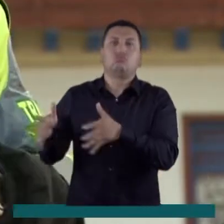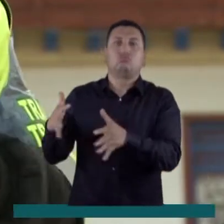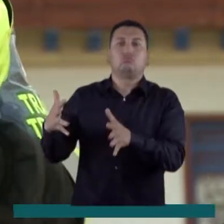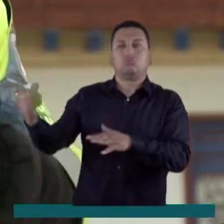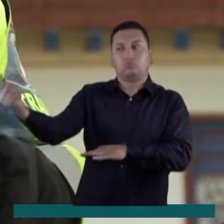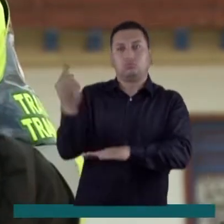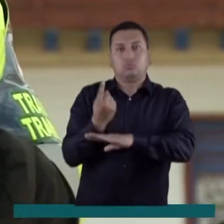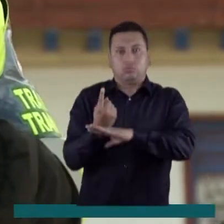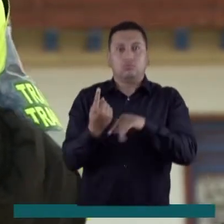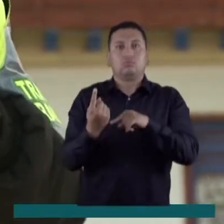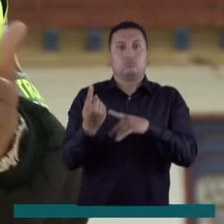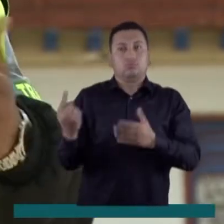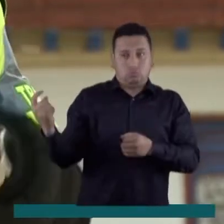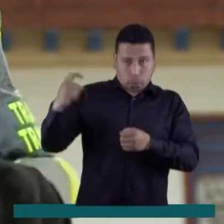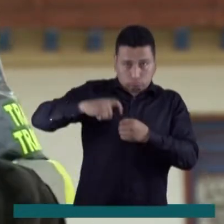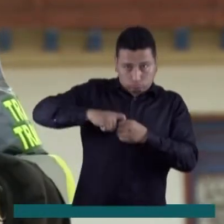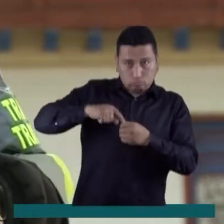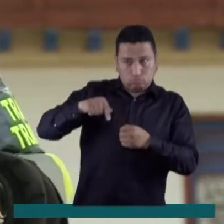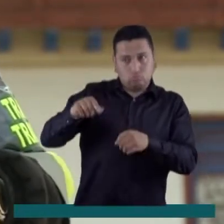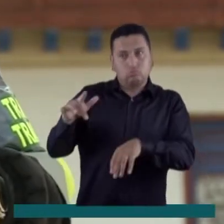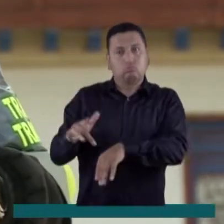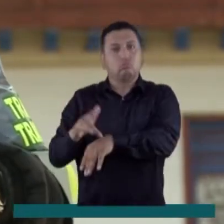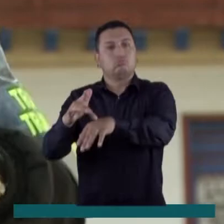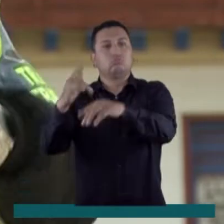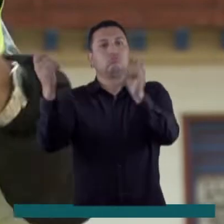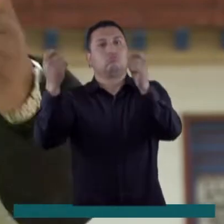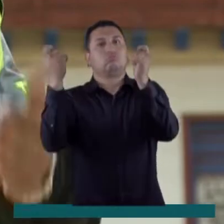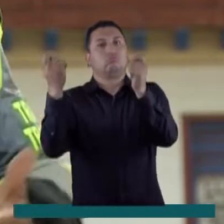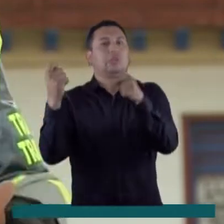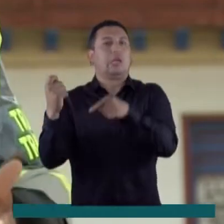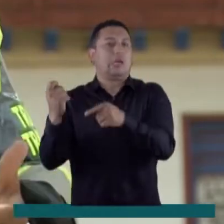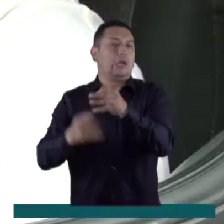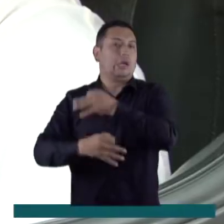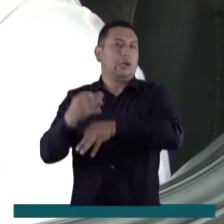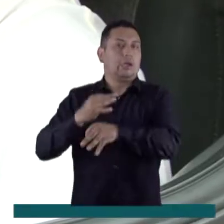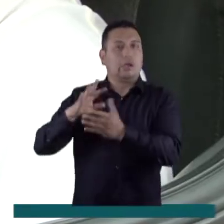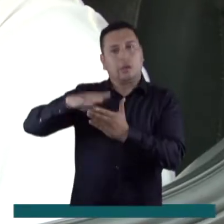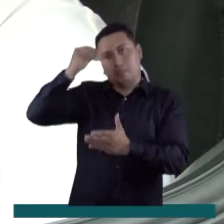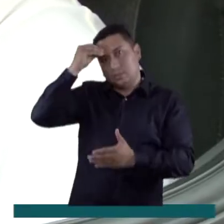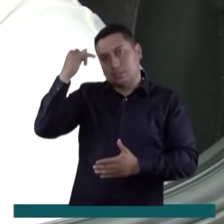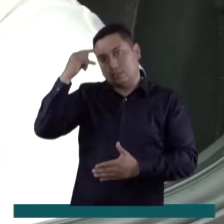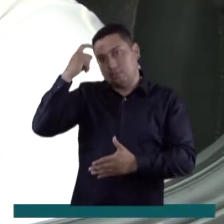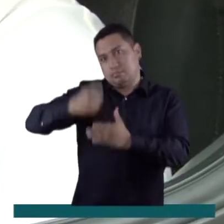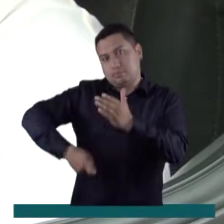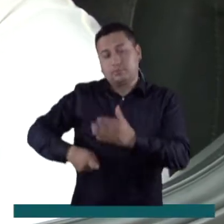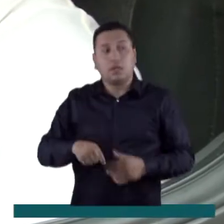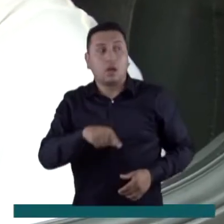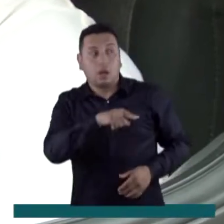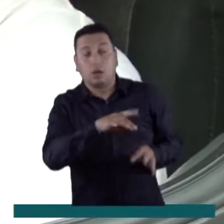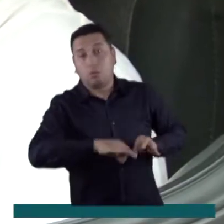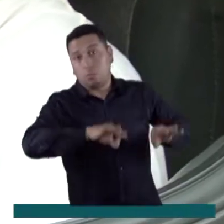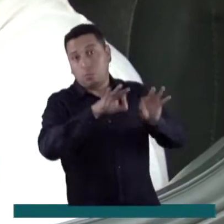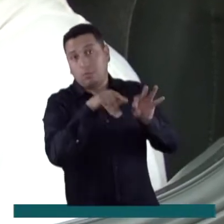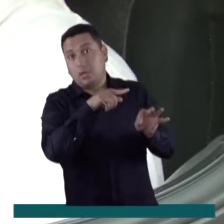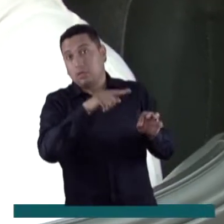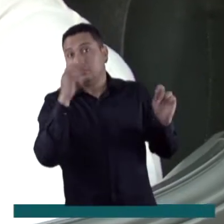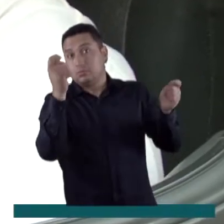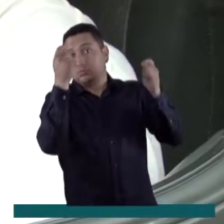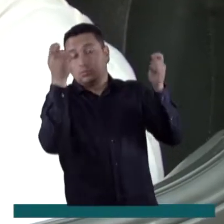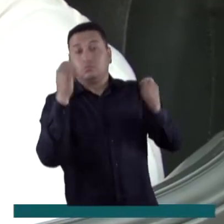y a su vez a ser parte de la Secretaría como promotor vial. Me parece muy importante que hagan esas